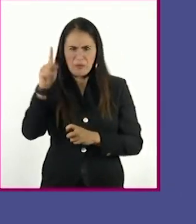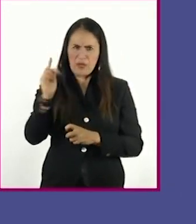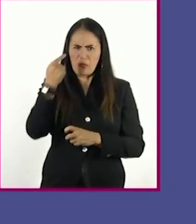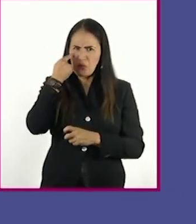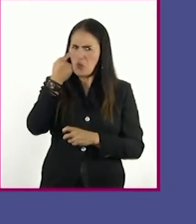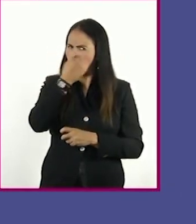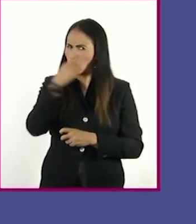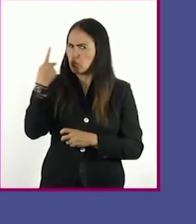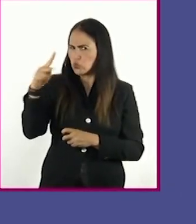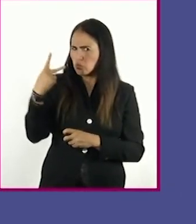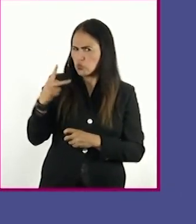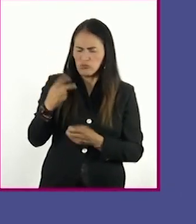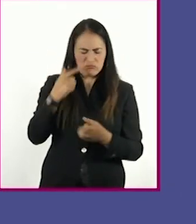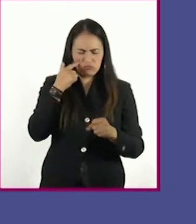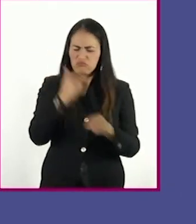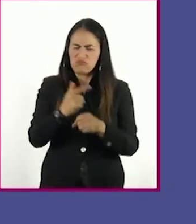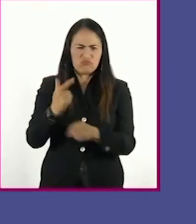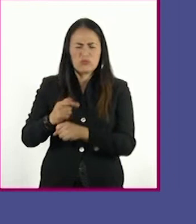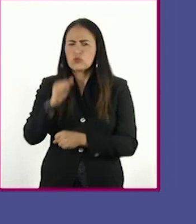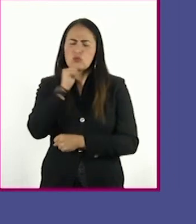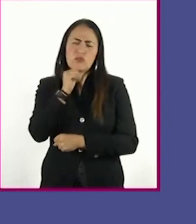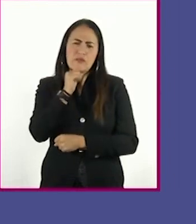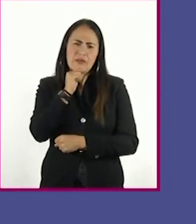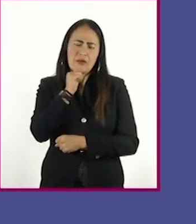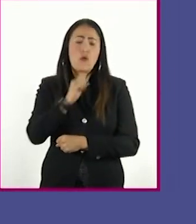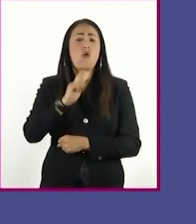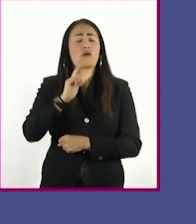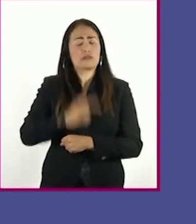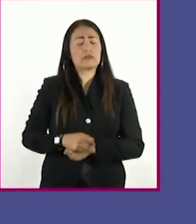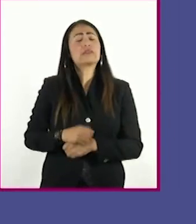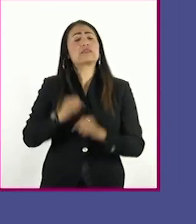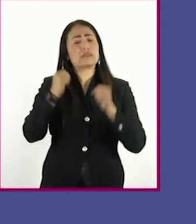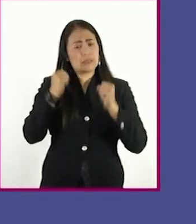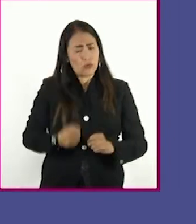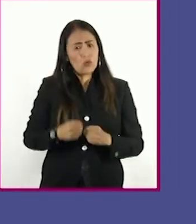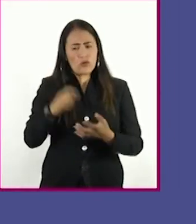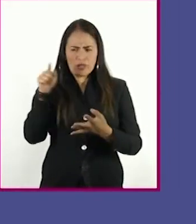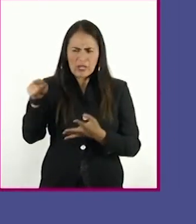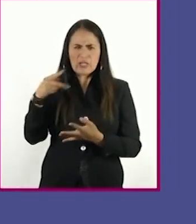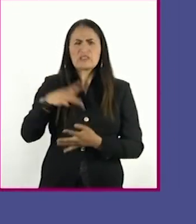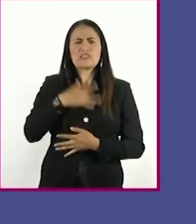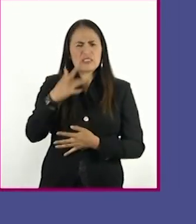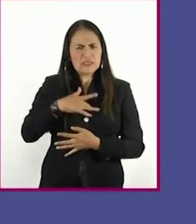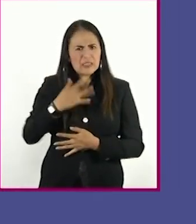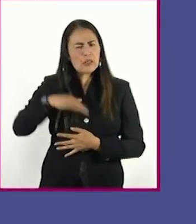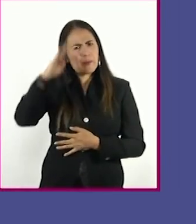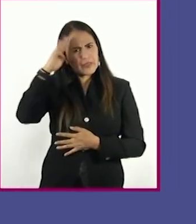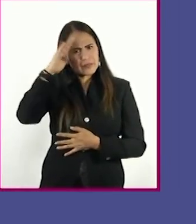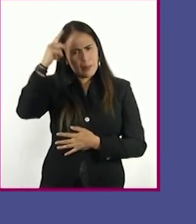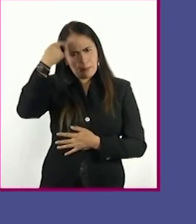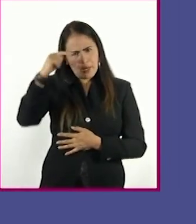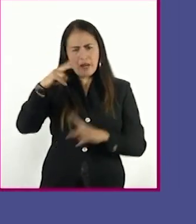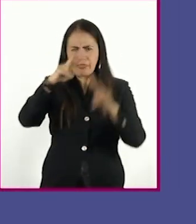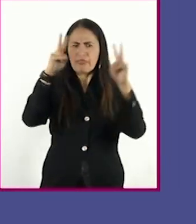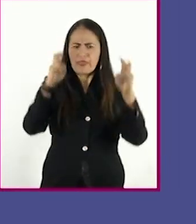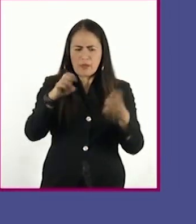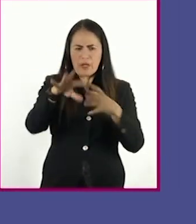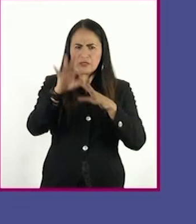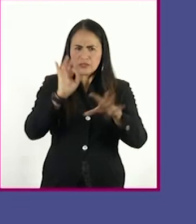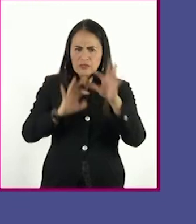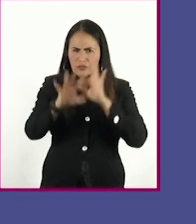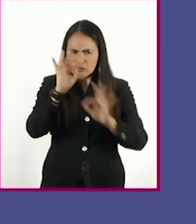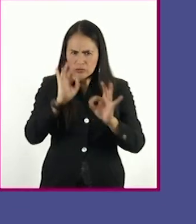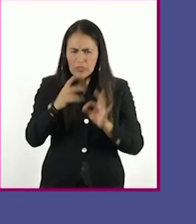postura. Creo que es importante saberlo para tener una visión más objetiva sobre los temas que nos interesan. Pero, ¿de